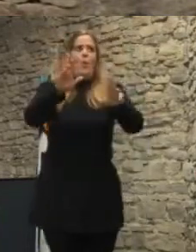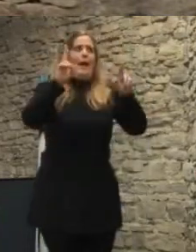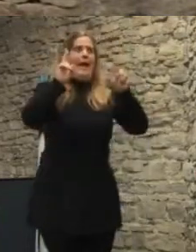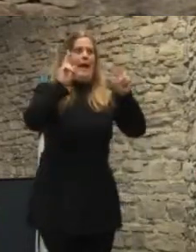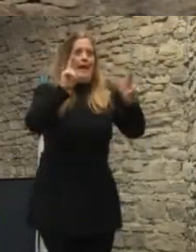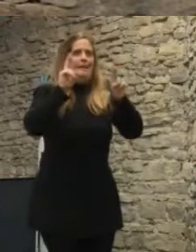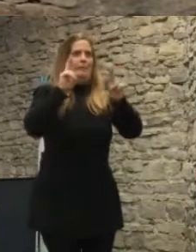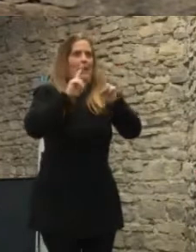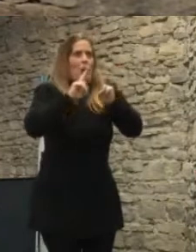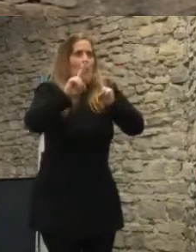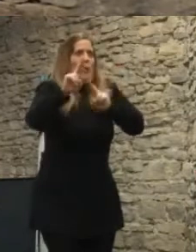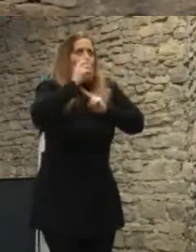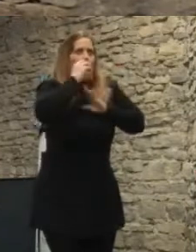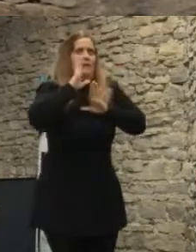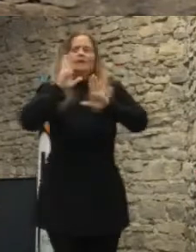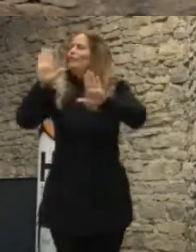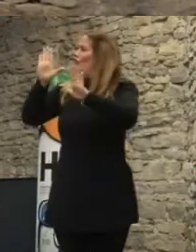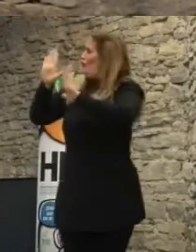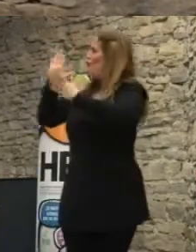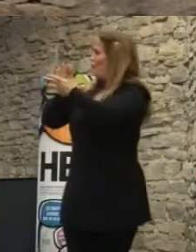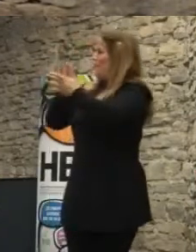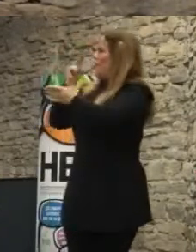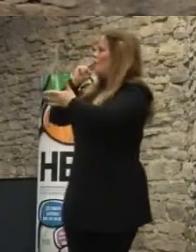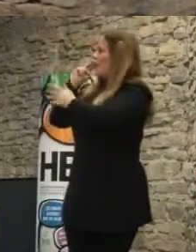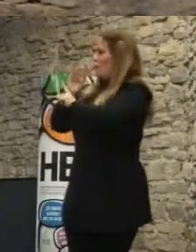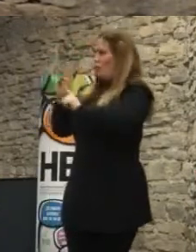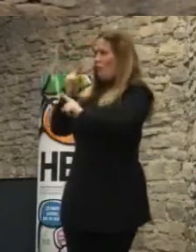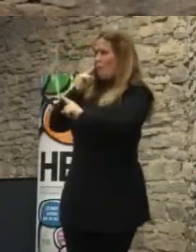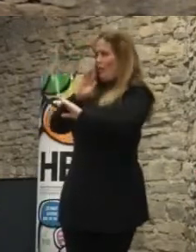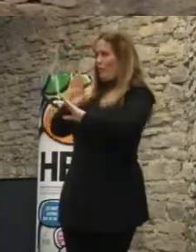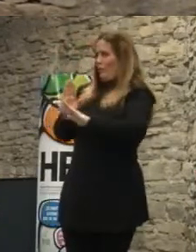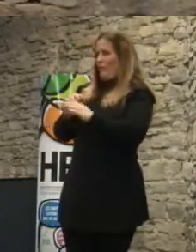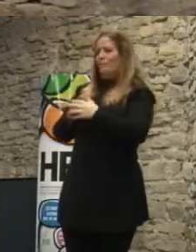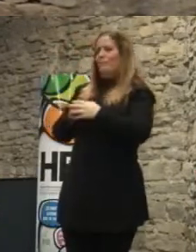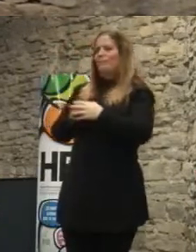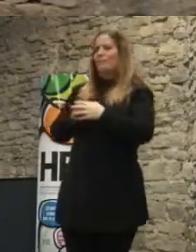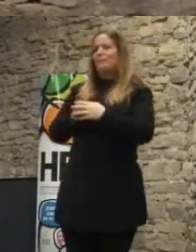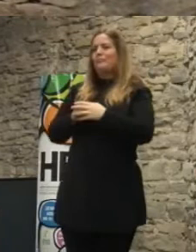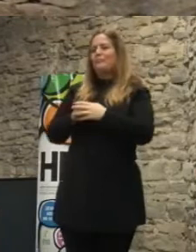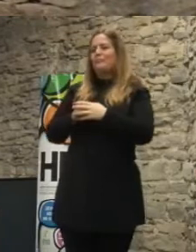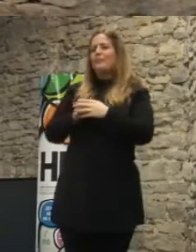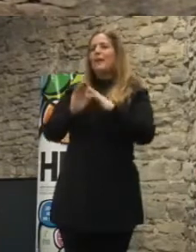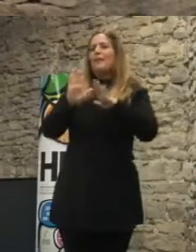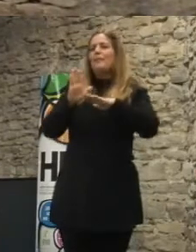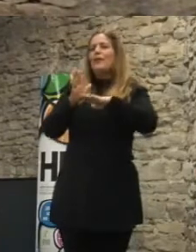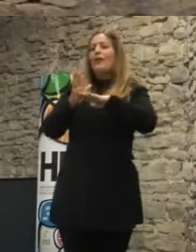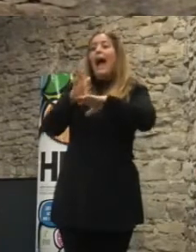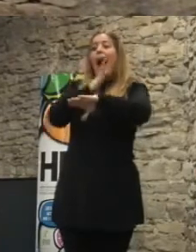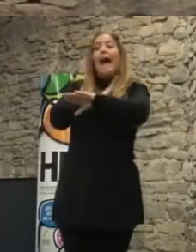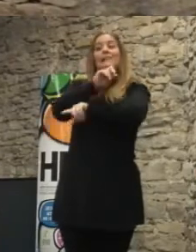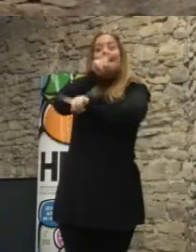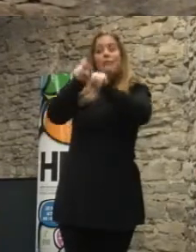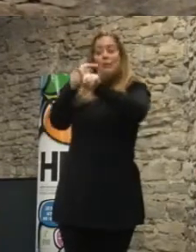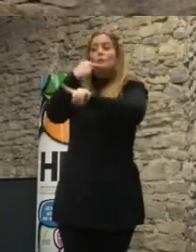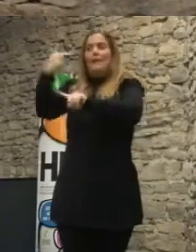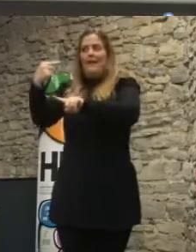No tengas miedo que. Yo creo que es algo que tú conoces bien. Pero antes de hacerte esa pregunta que yo